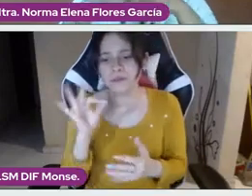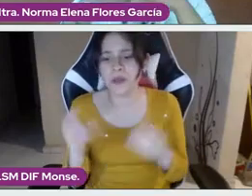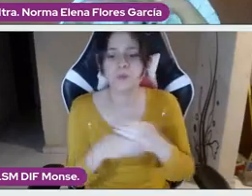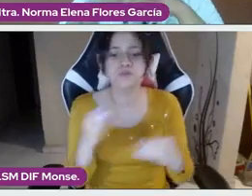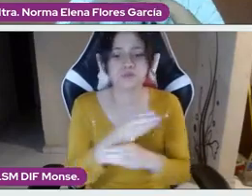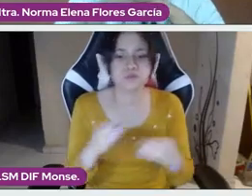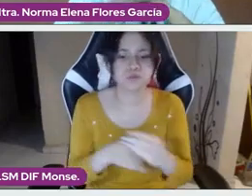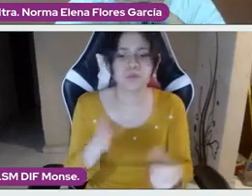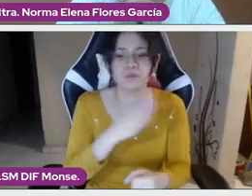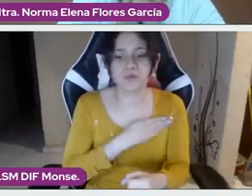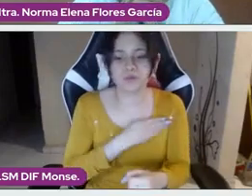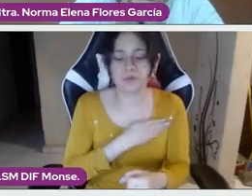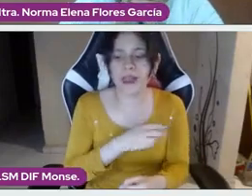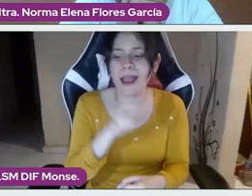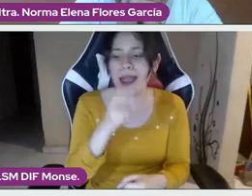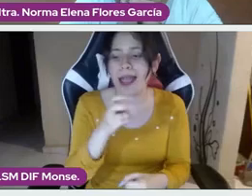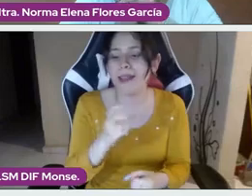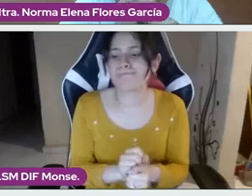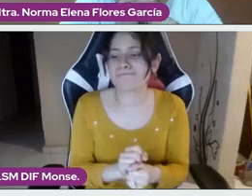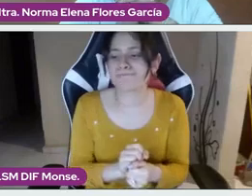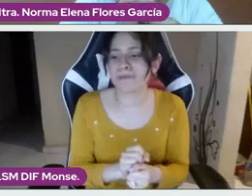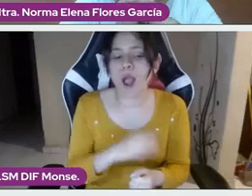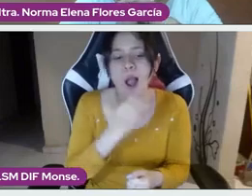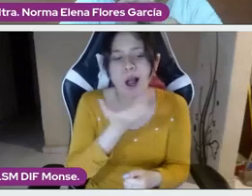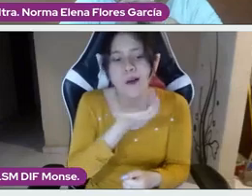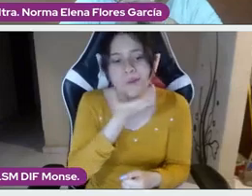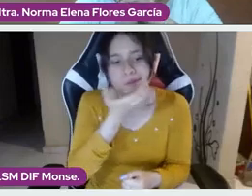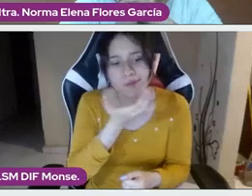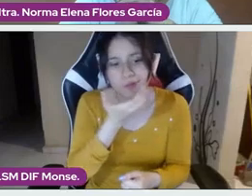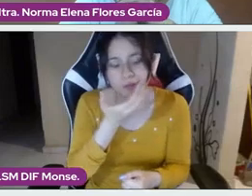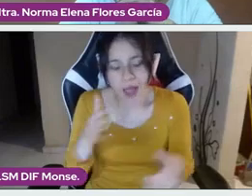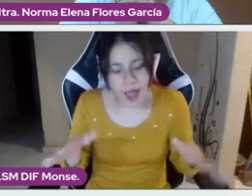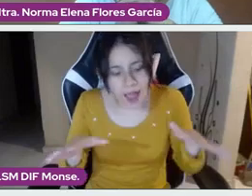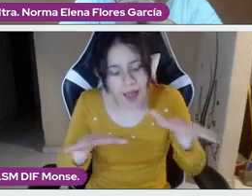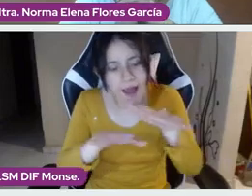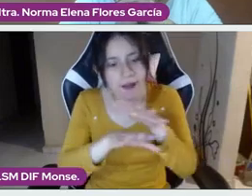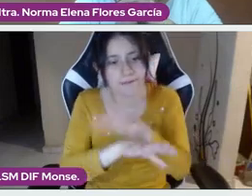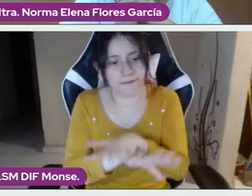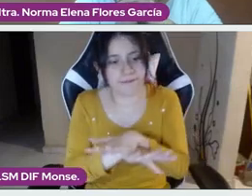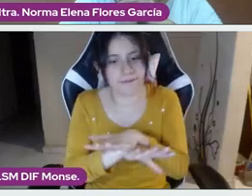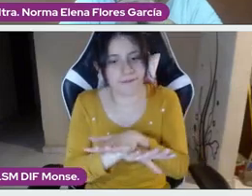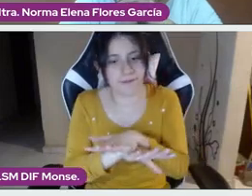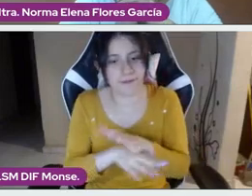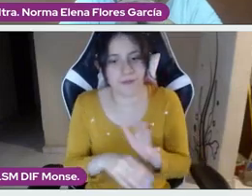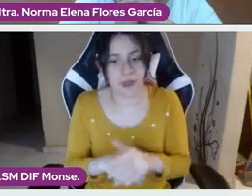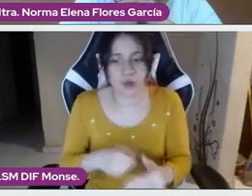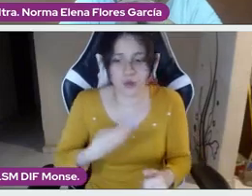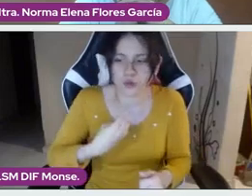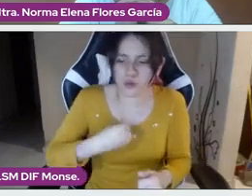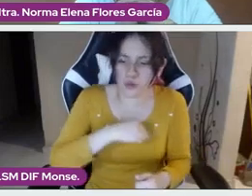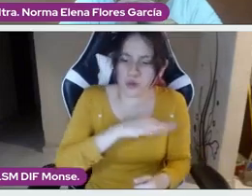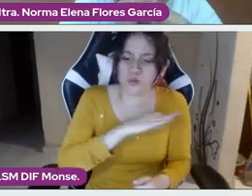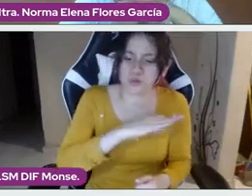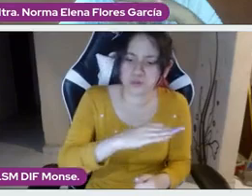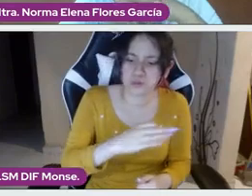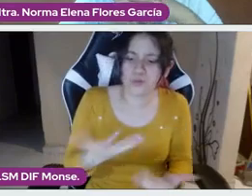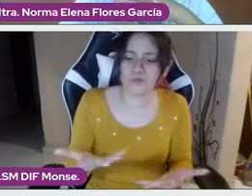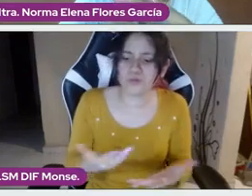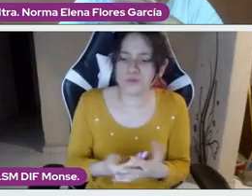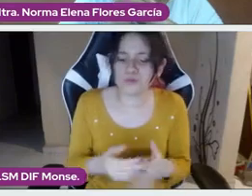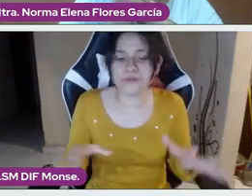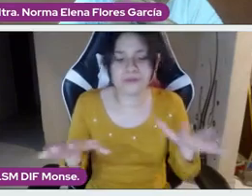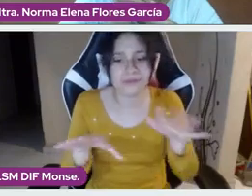pudiéramos tener es la resiliencia, ¿no? Aceptar o desarrollar esta capacidad para poder enfrentar o afrontar